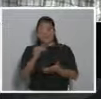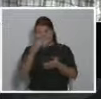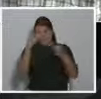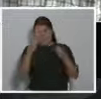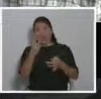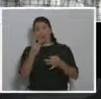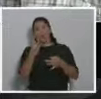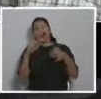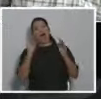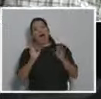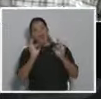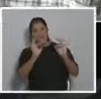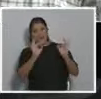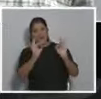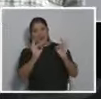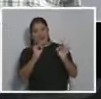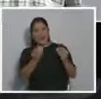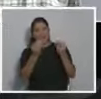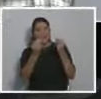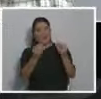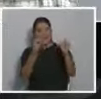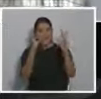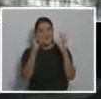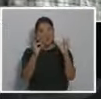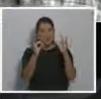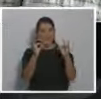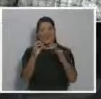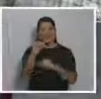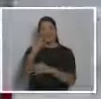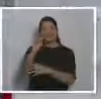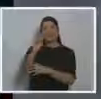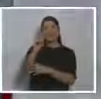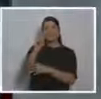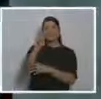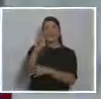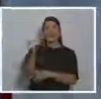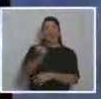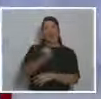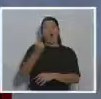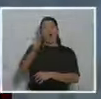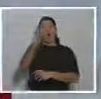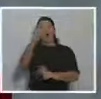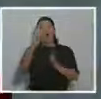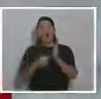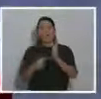también. ¡Ay, ahí está! ¡Muy bien! ¡Muy bien, don Isidro!